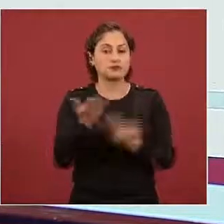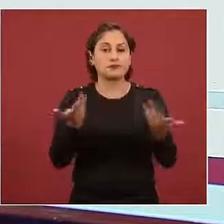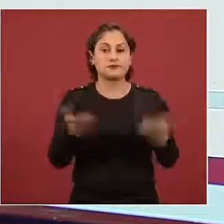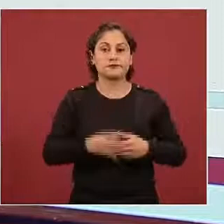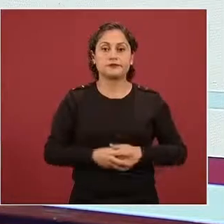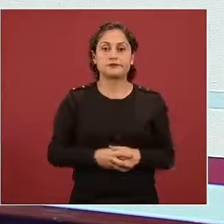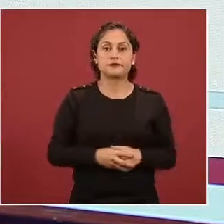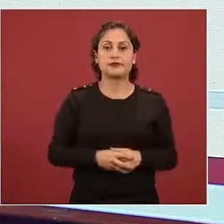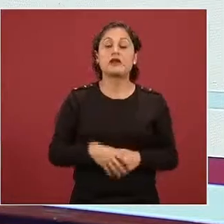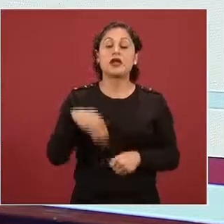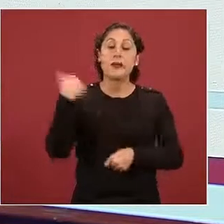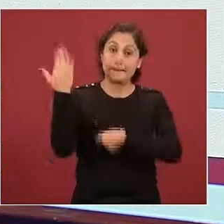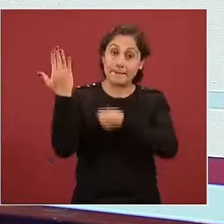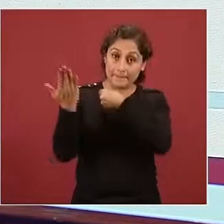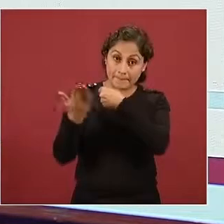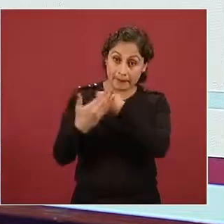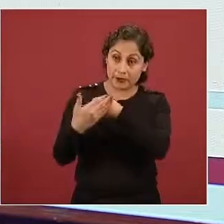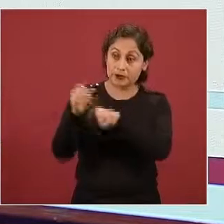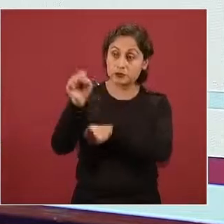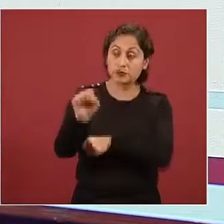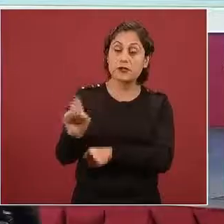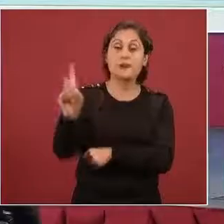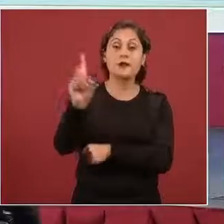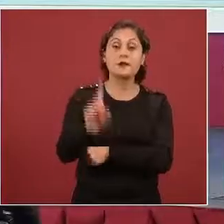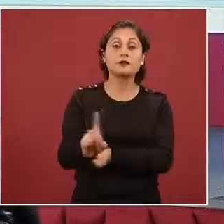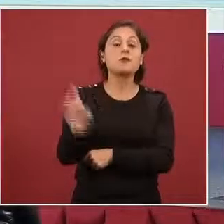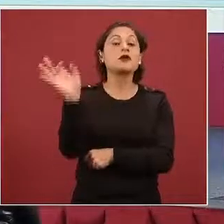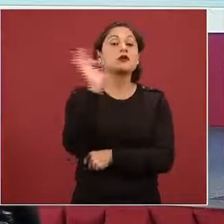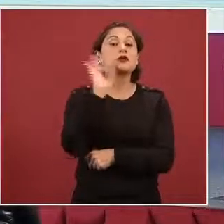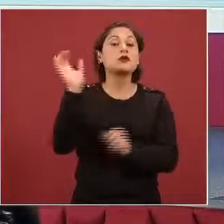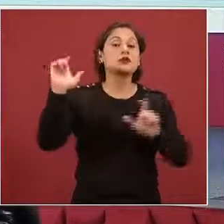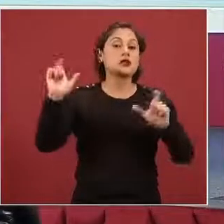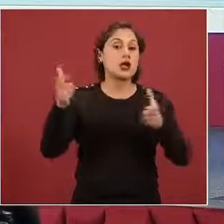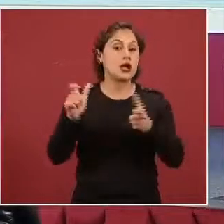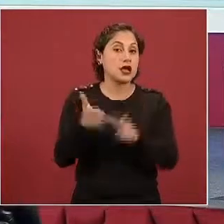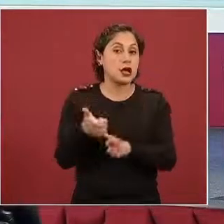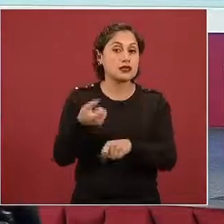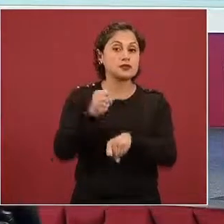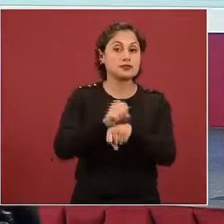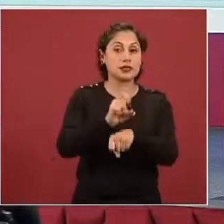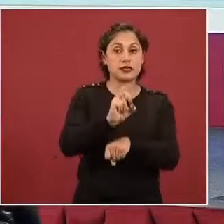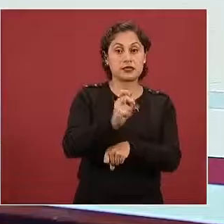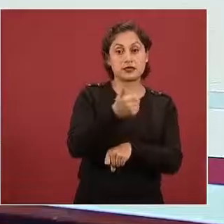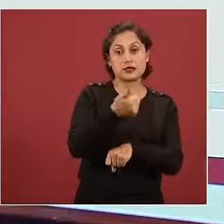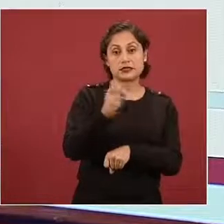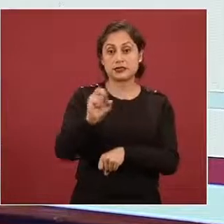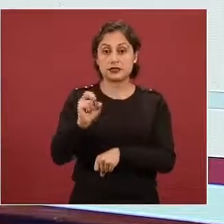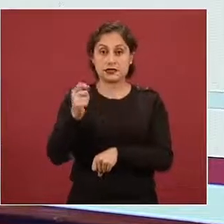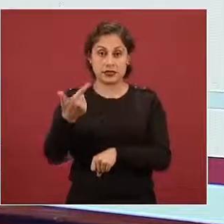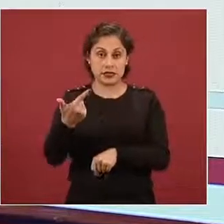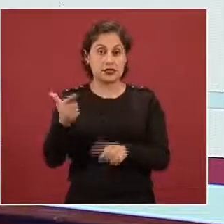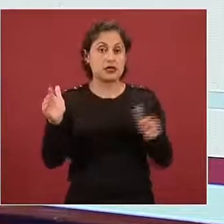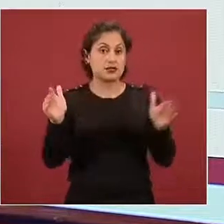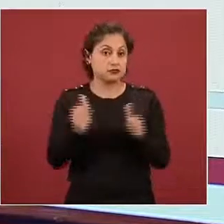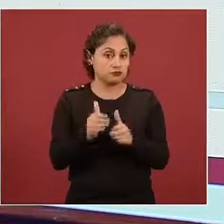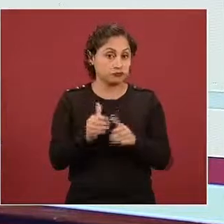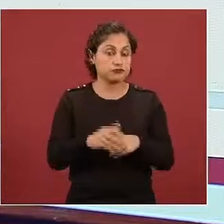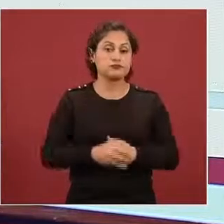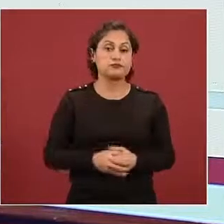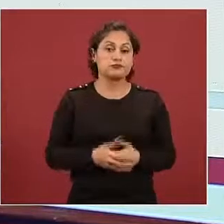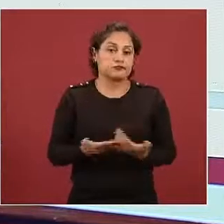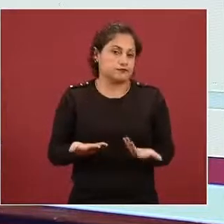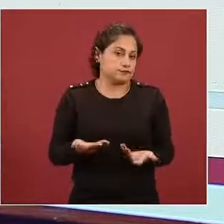la conclusión respecto al cambio o la reducción entre la semana 36 y la 37. Muy probablemente no será